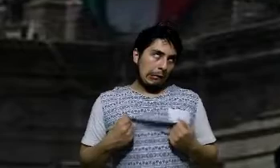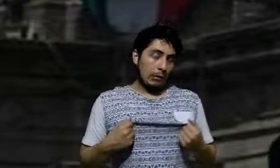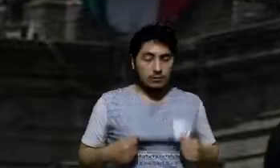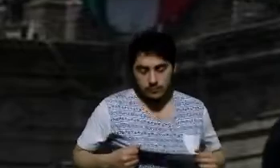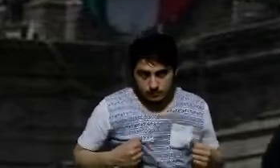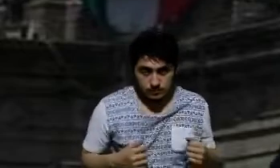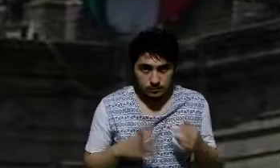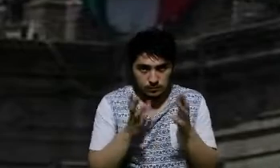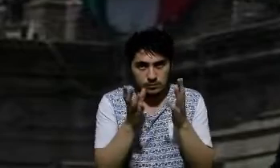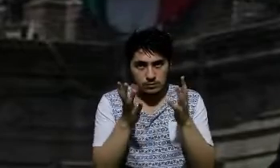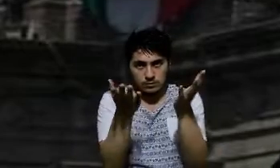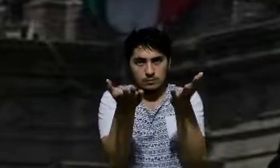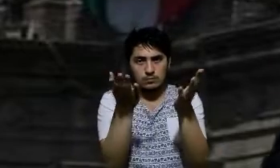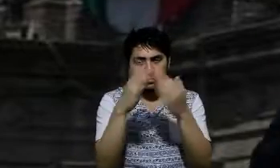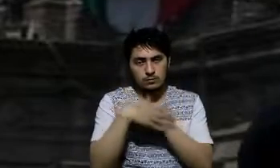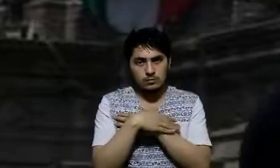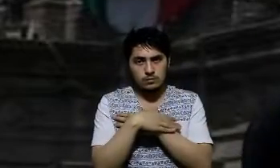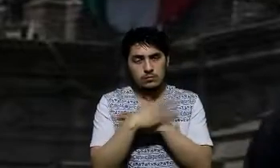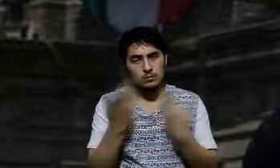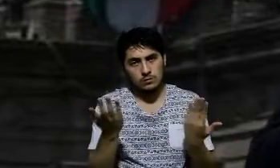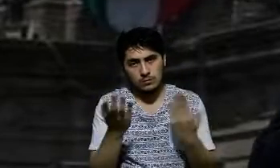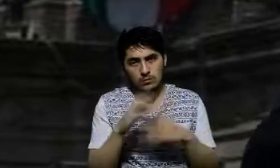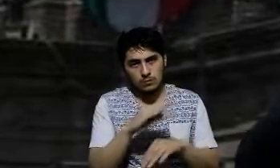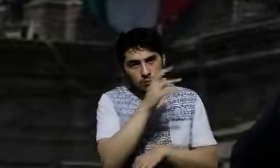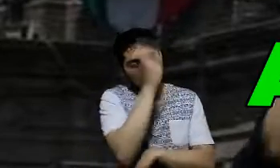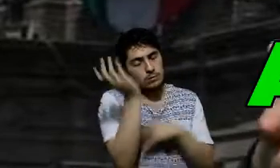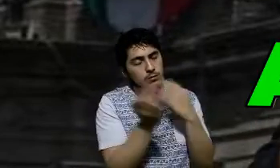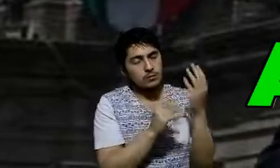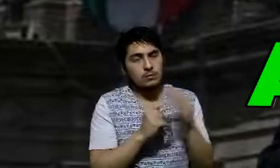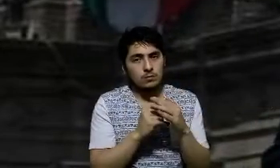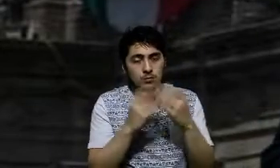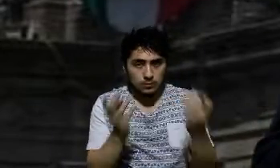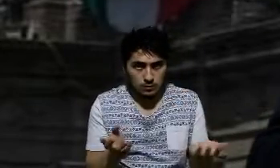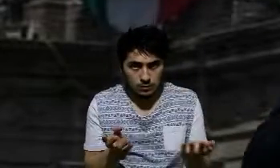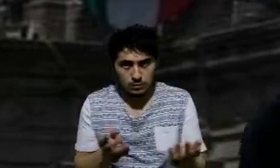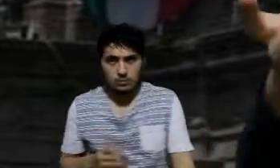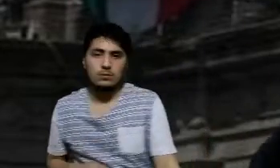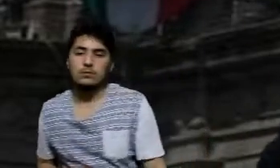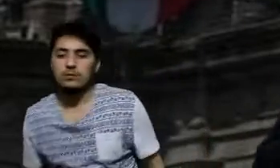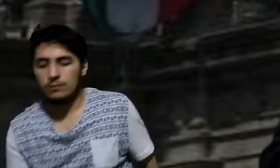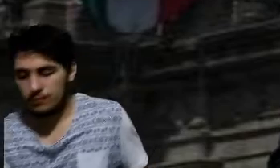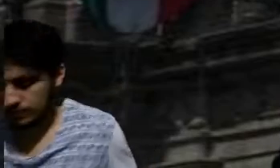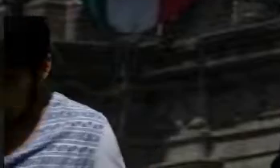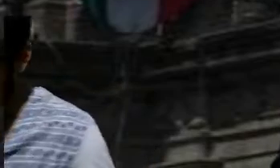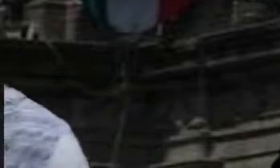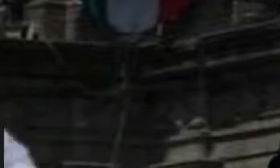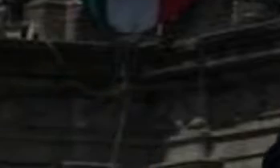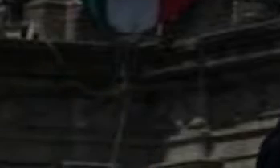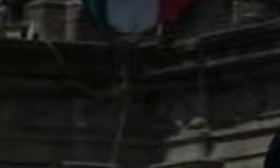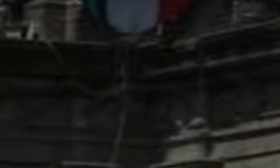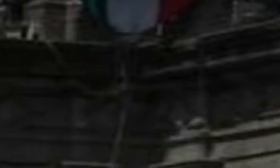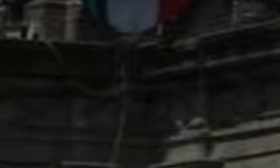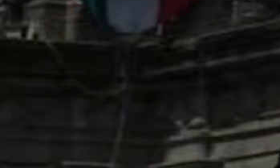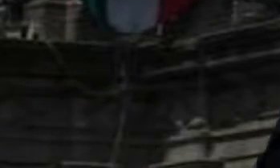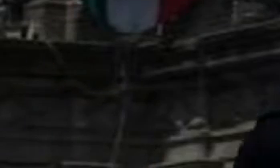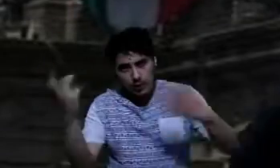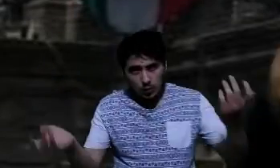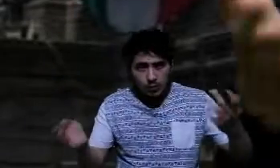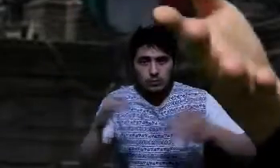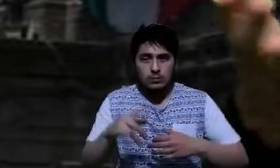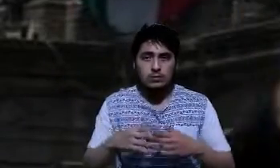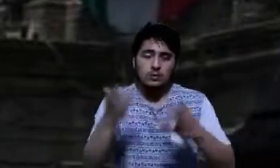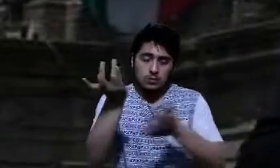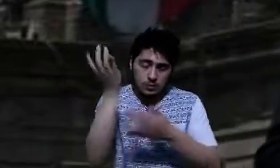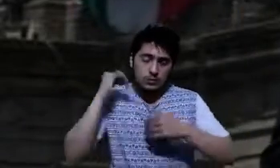problema. Puede venir a mí, me dije, oiga papá Andrew, me puede rentar el avión presidencial